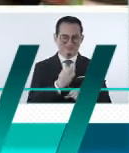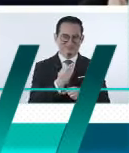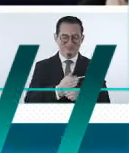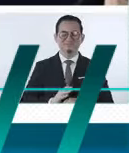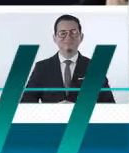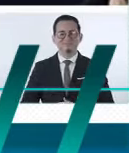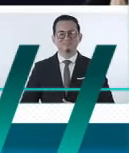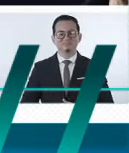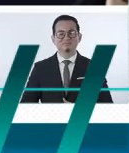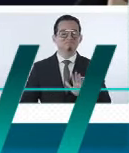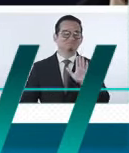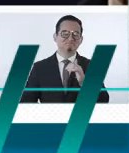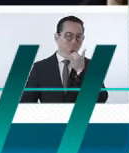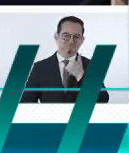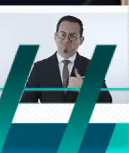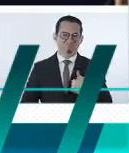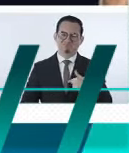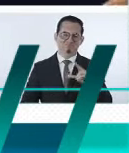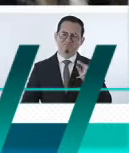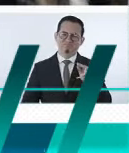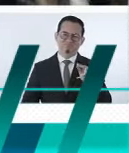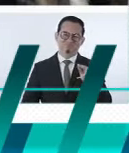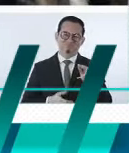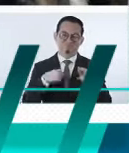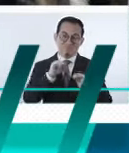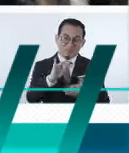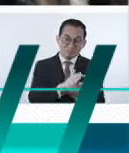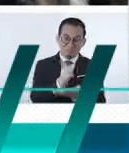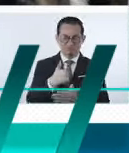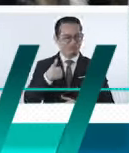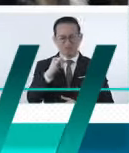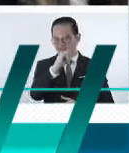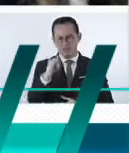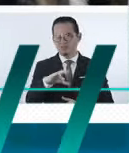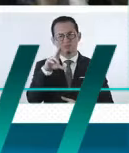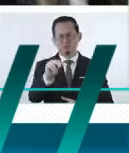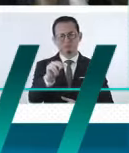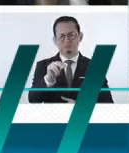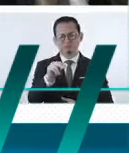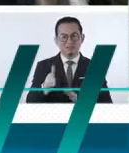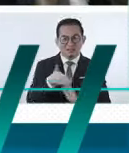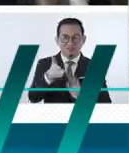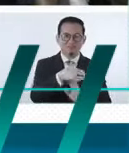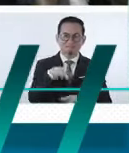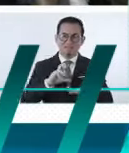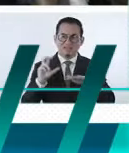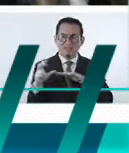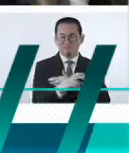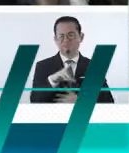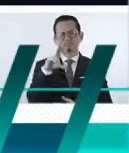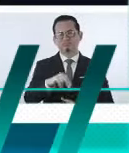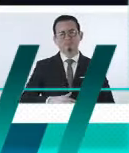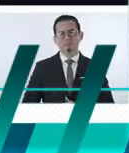país. No vengan aquí los lerdos a decir, ¿y qué? ¿Los hoteles no impactaban? ¡Claro que sí! Y lo